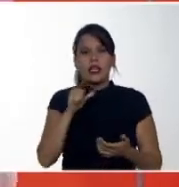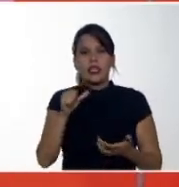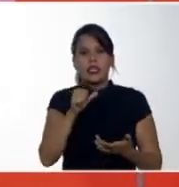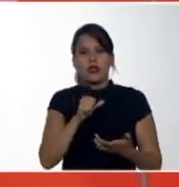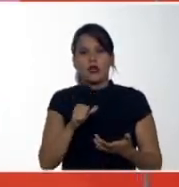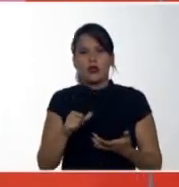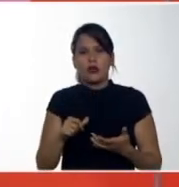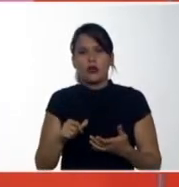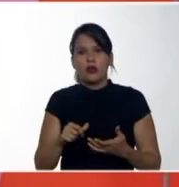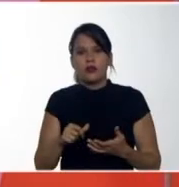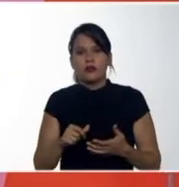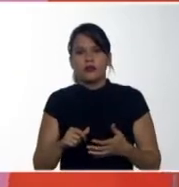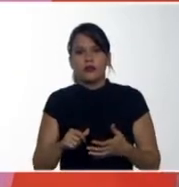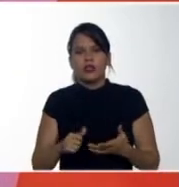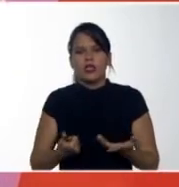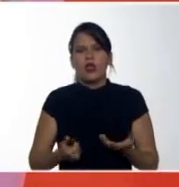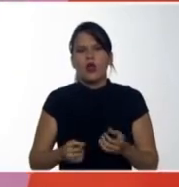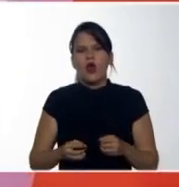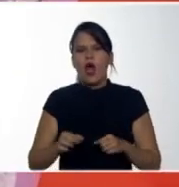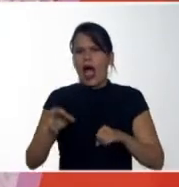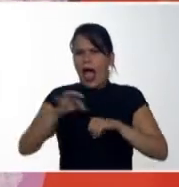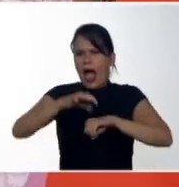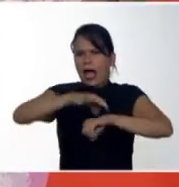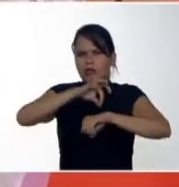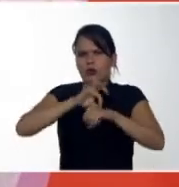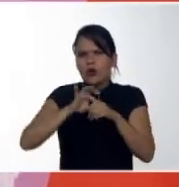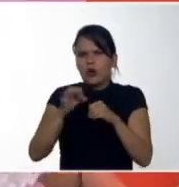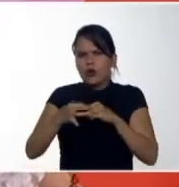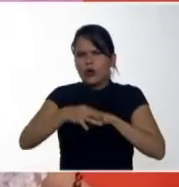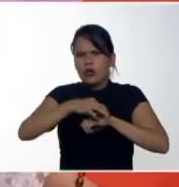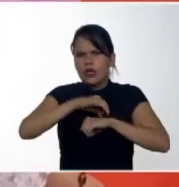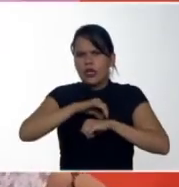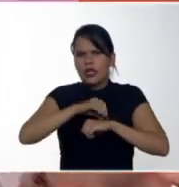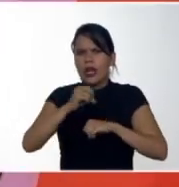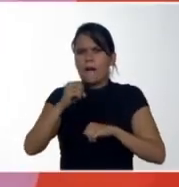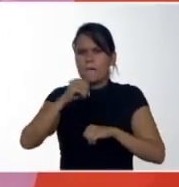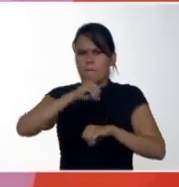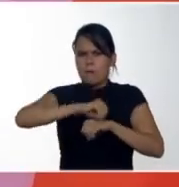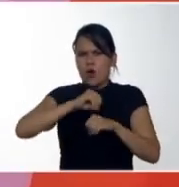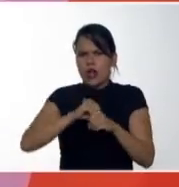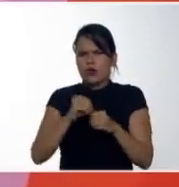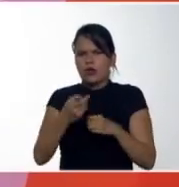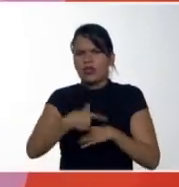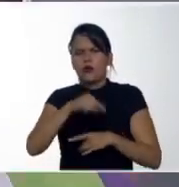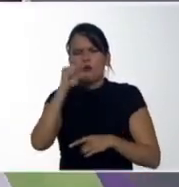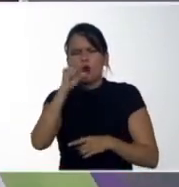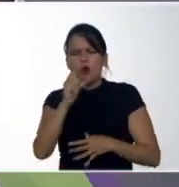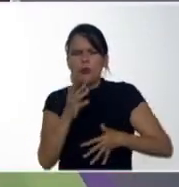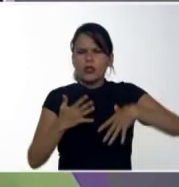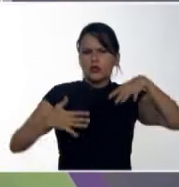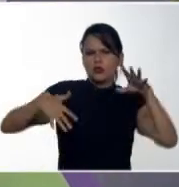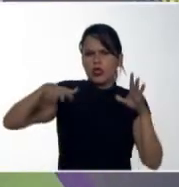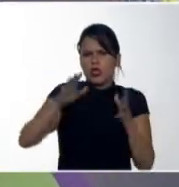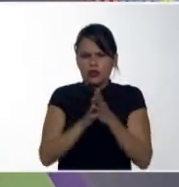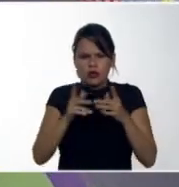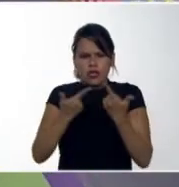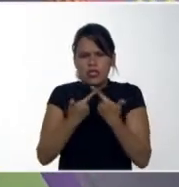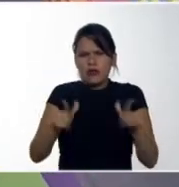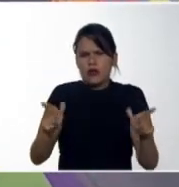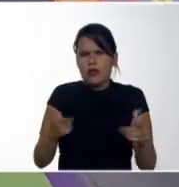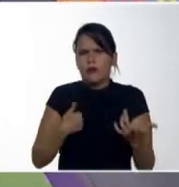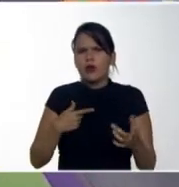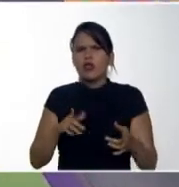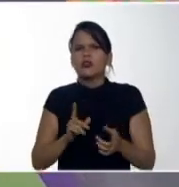Las moléculas y los átomos están un poco más sueltos. Por eso se adaptan el